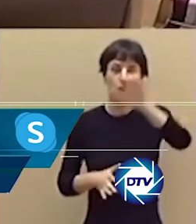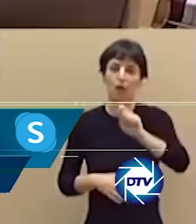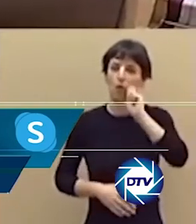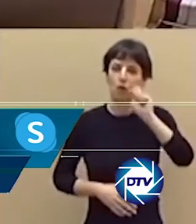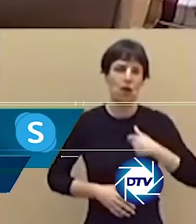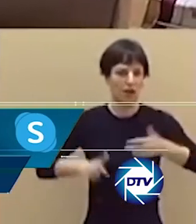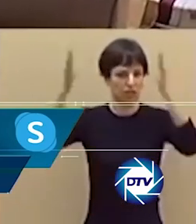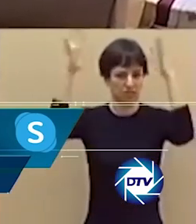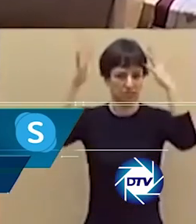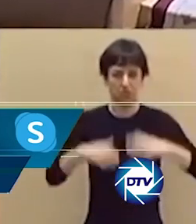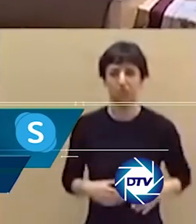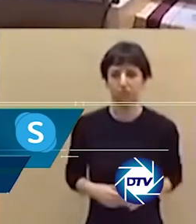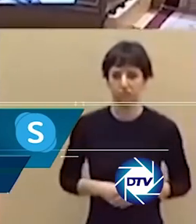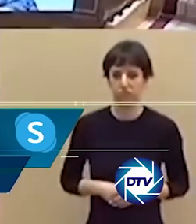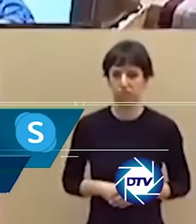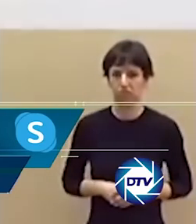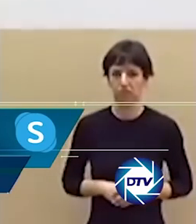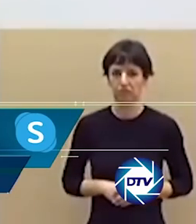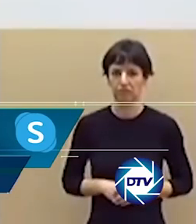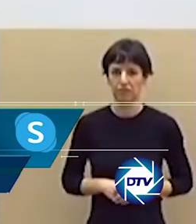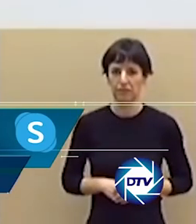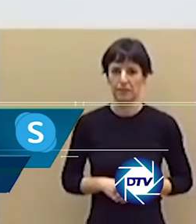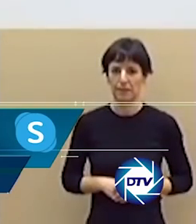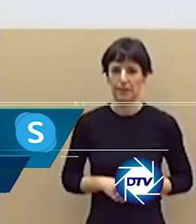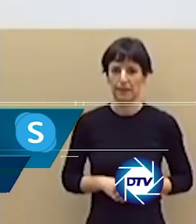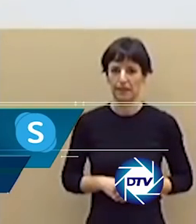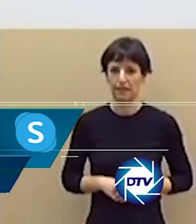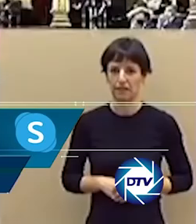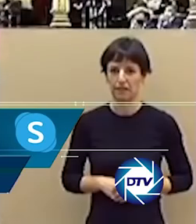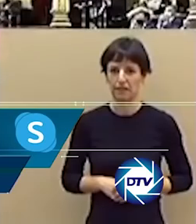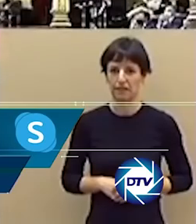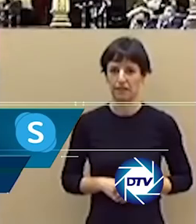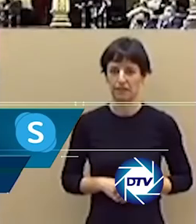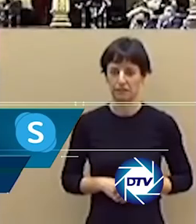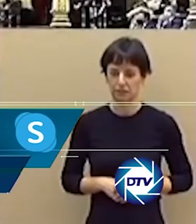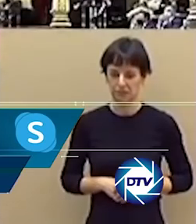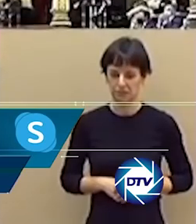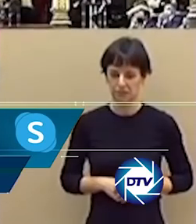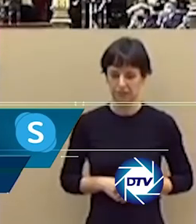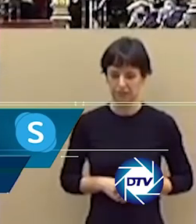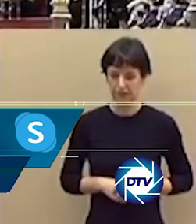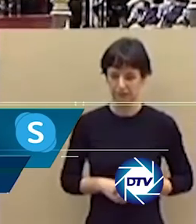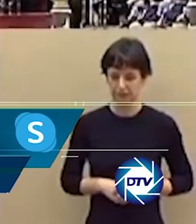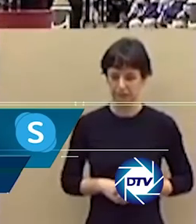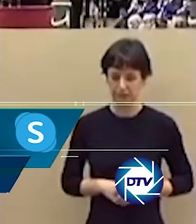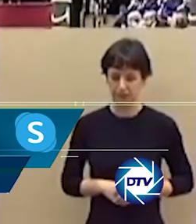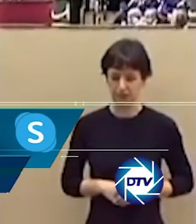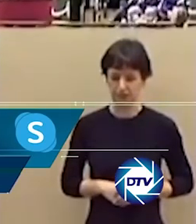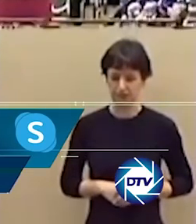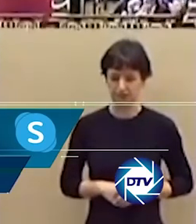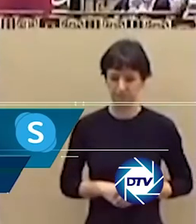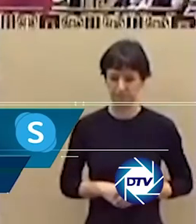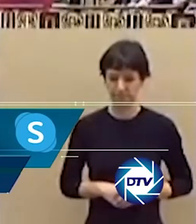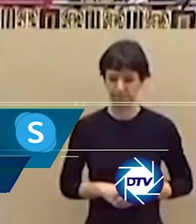Putin en América, y que se mueven el dinero de todo ese arco minero donde está Zapatero y donde